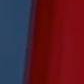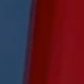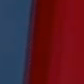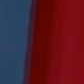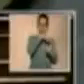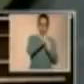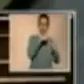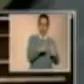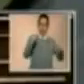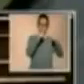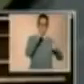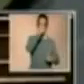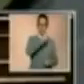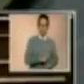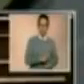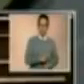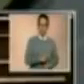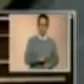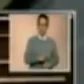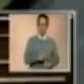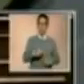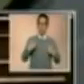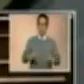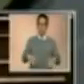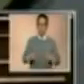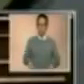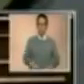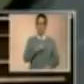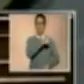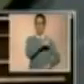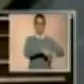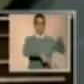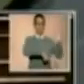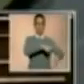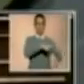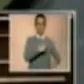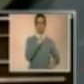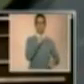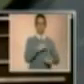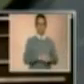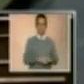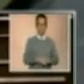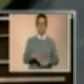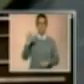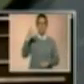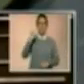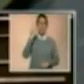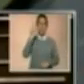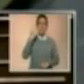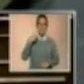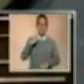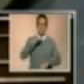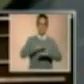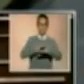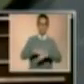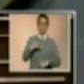han demorado. Porque, entonces... no es un problema solamente de buenos modales, ¿no es cierto? Aquí lo que pasa es que efectivamente estamos